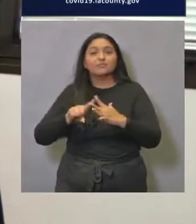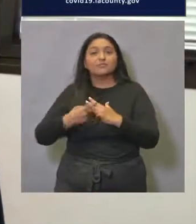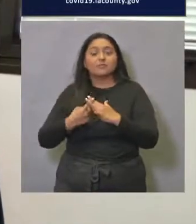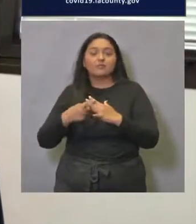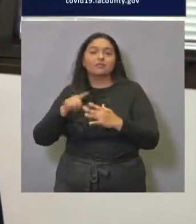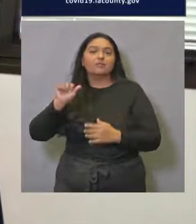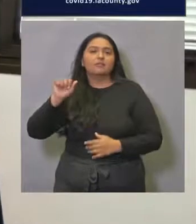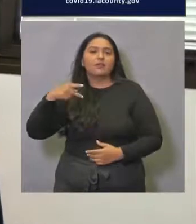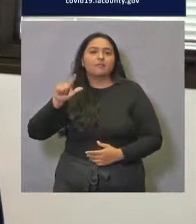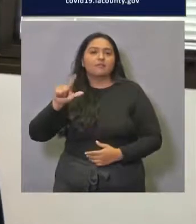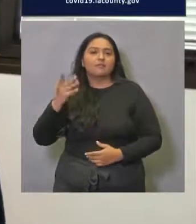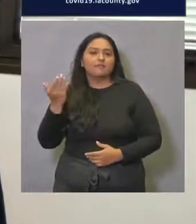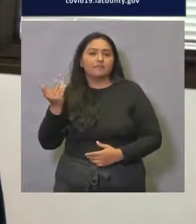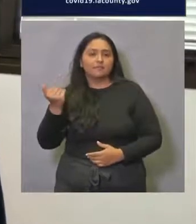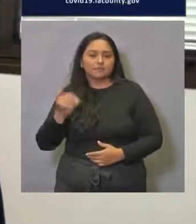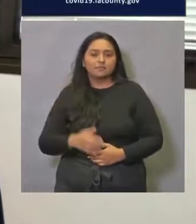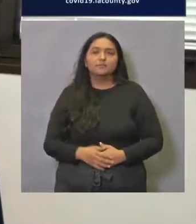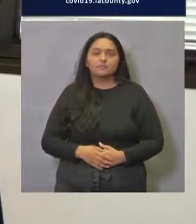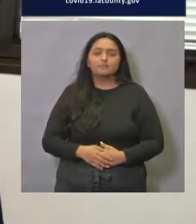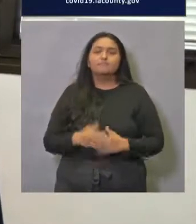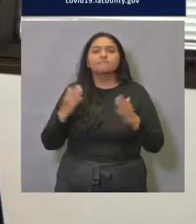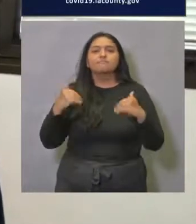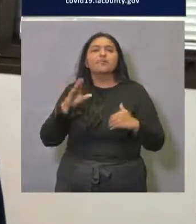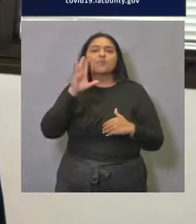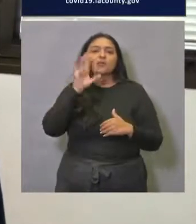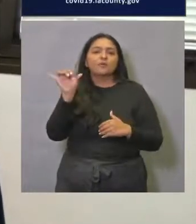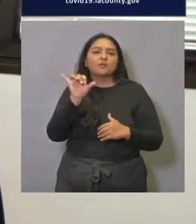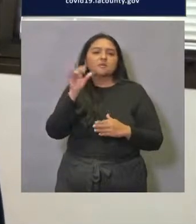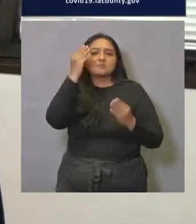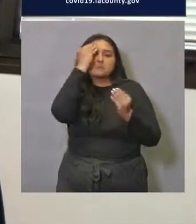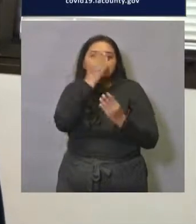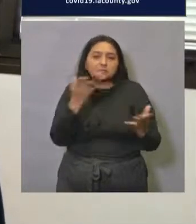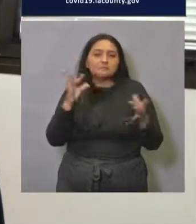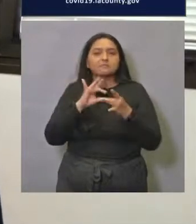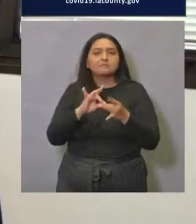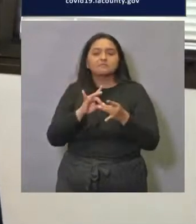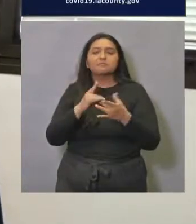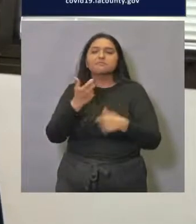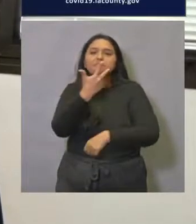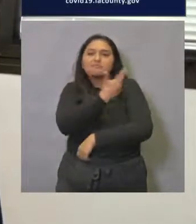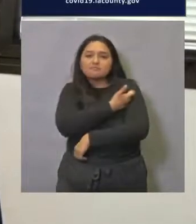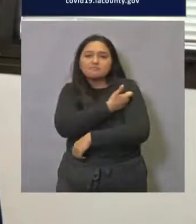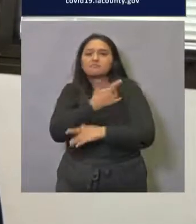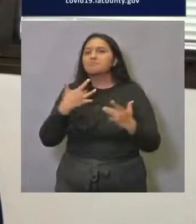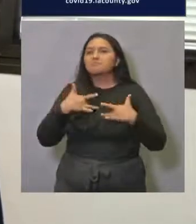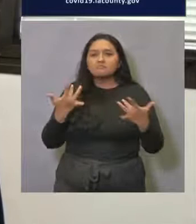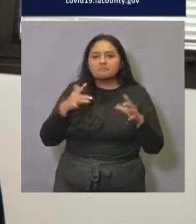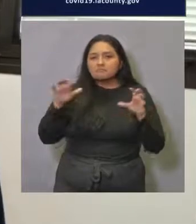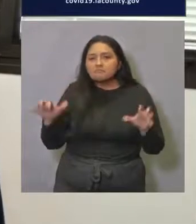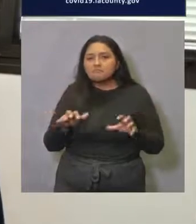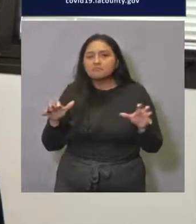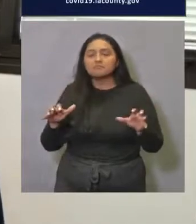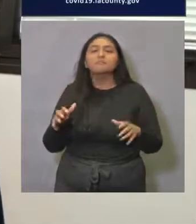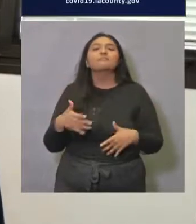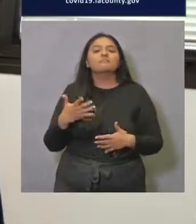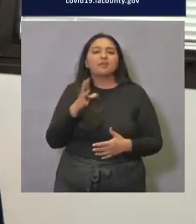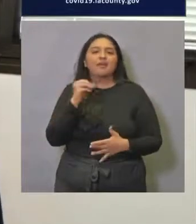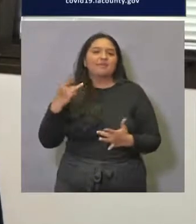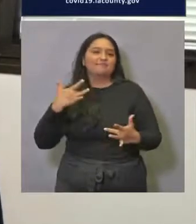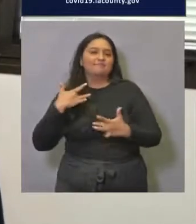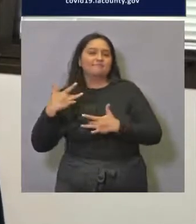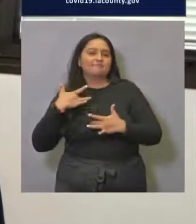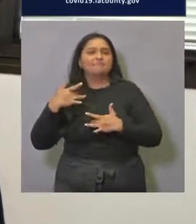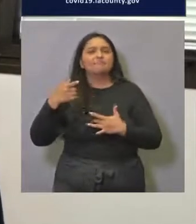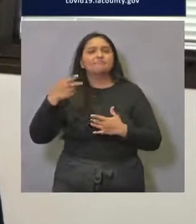abril. También daremos una actualización sobre nuestros esfuerzos de vacunación y las preocupaciones relacionadas con tasas